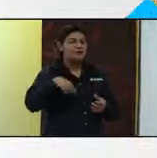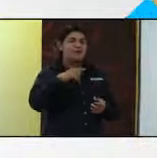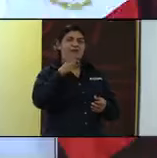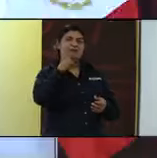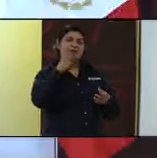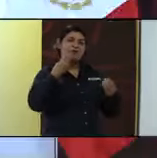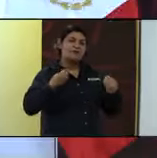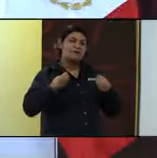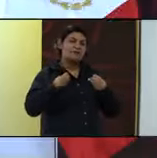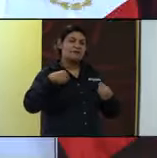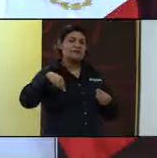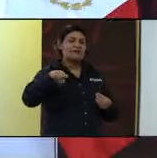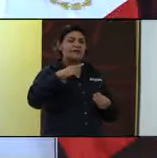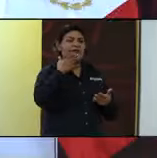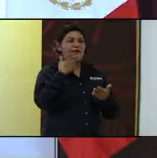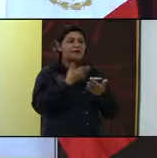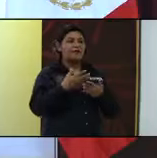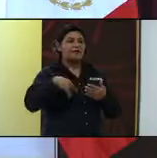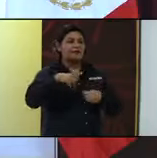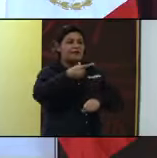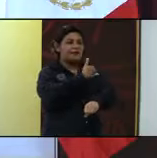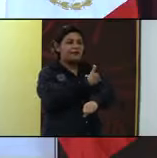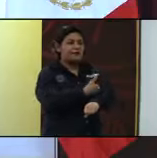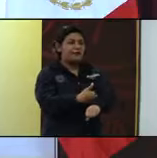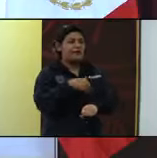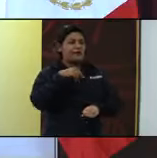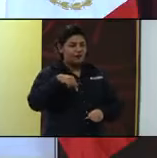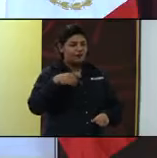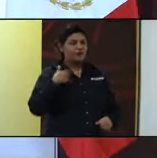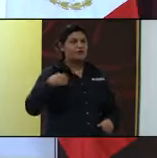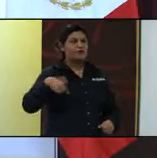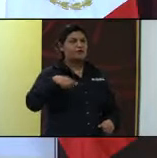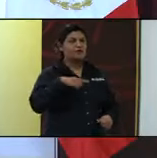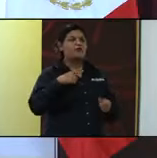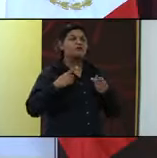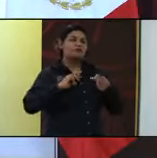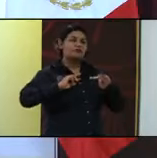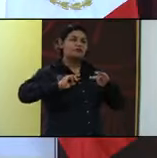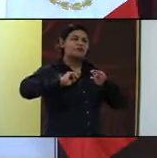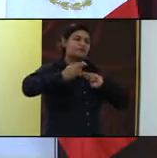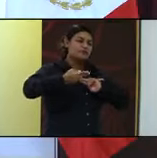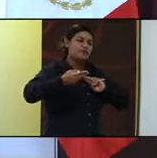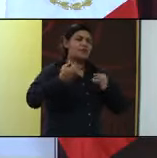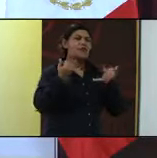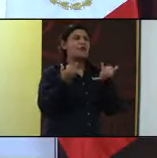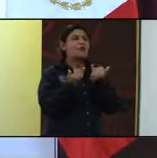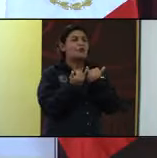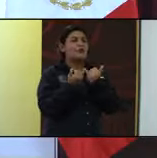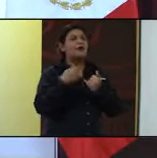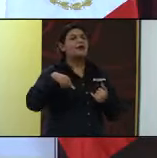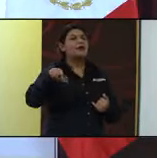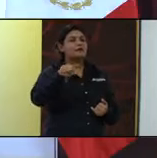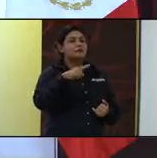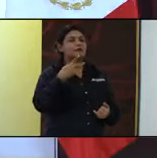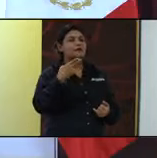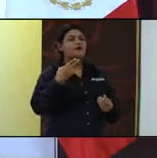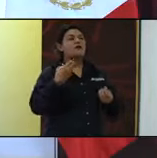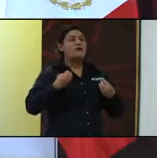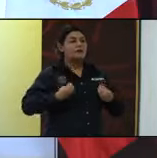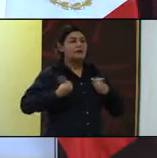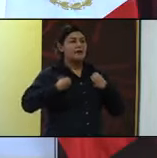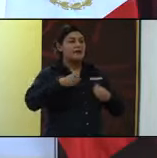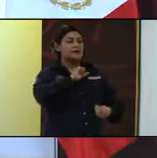condiciones y el bienestar para las familias altamirenses, y ahora lo que nos toca a nosotros es corresponderles para que también tengan una vida